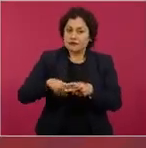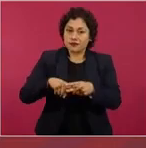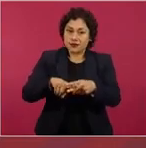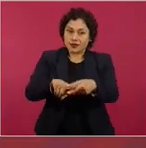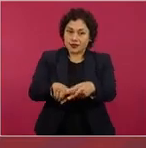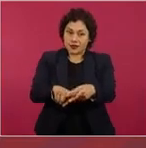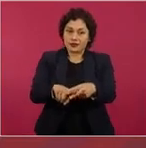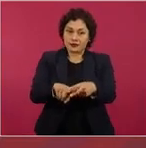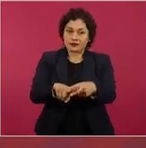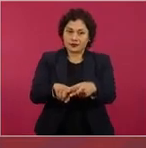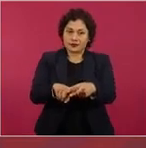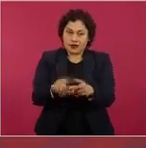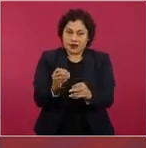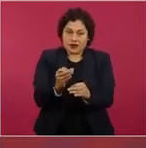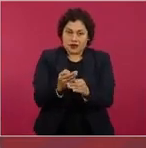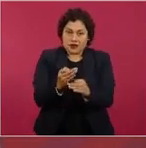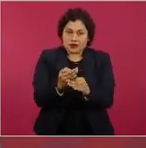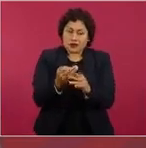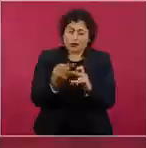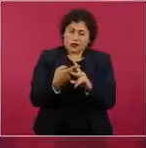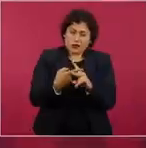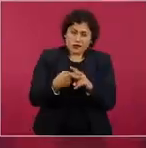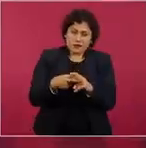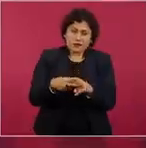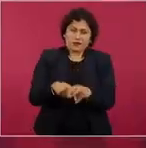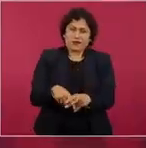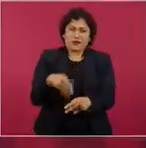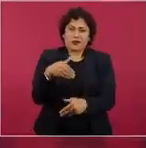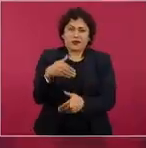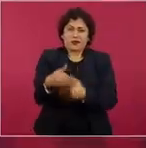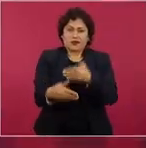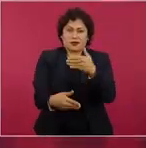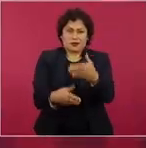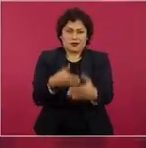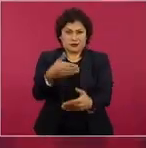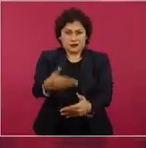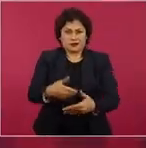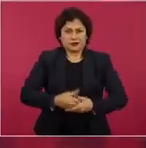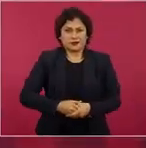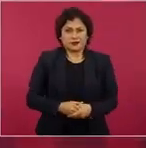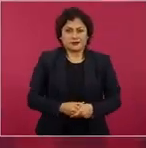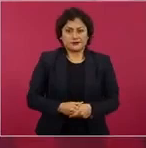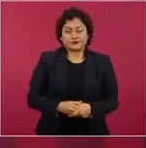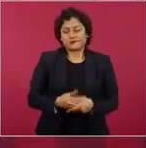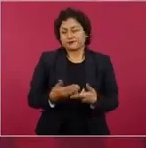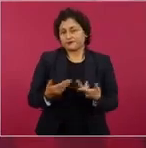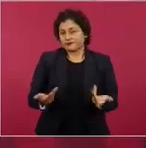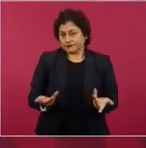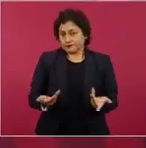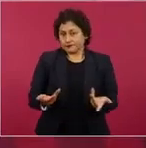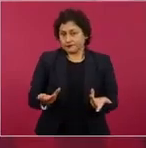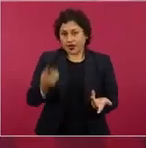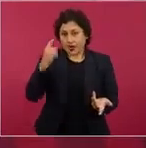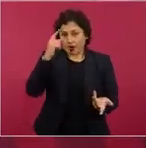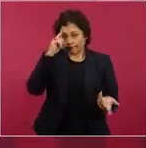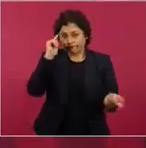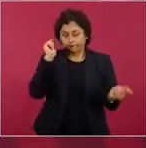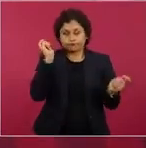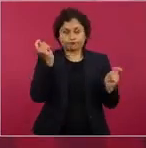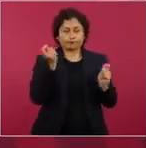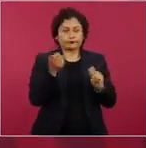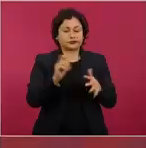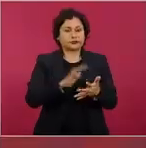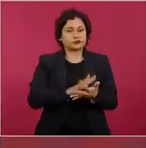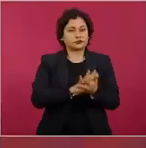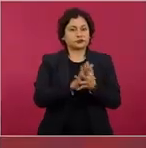a comenzar estos procesos. Va a llevar tiempo y hay que seguir